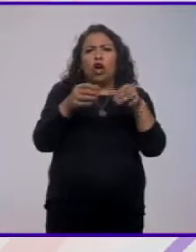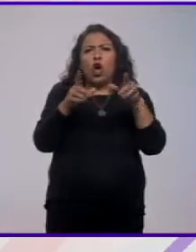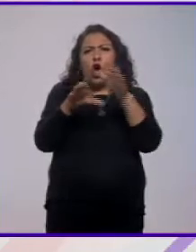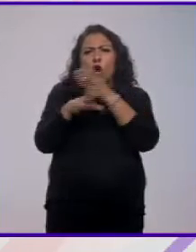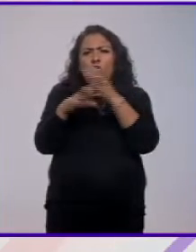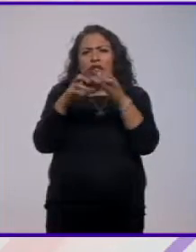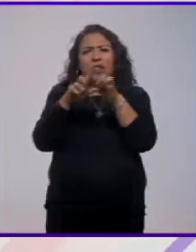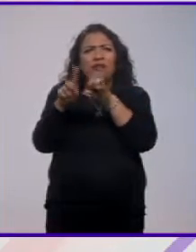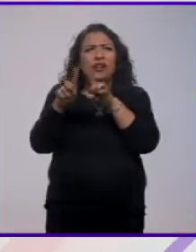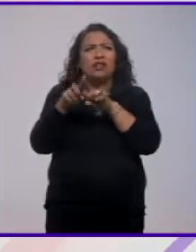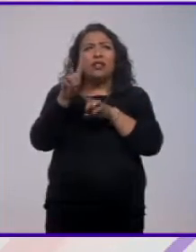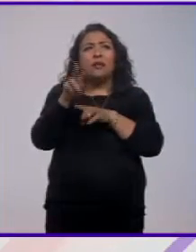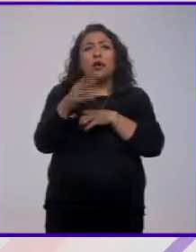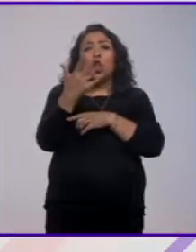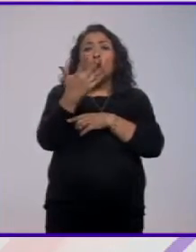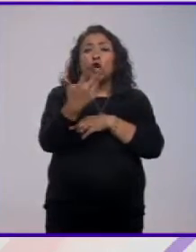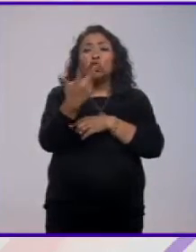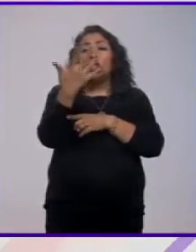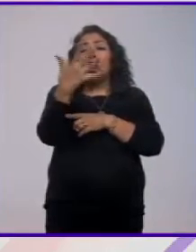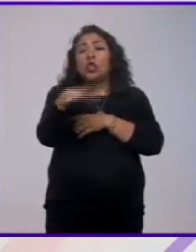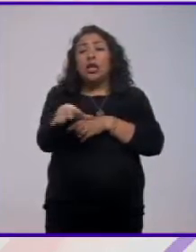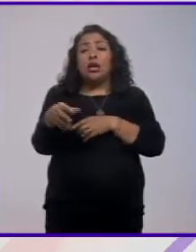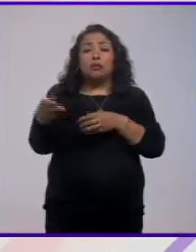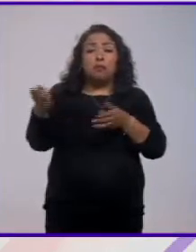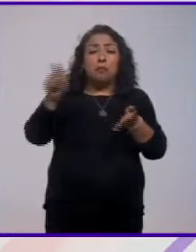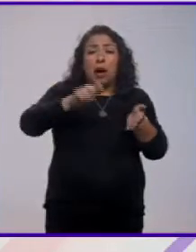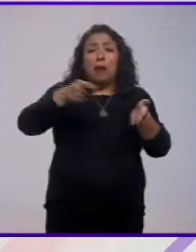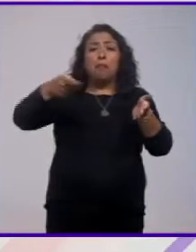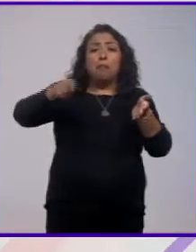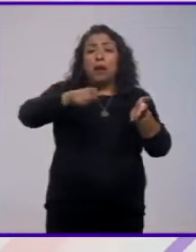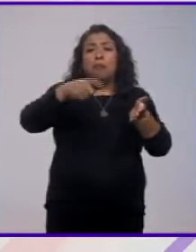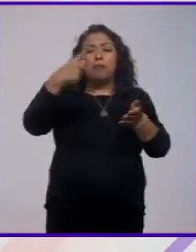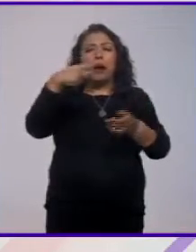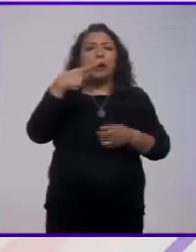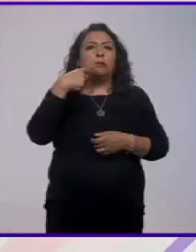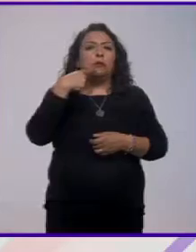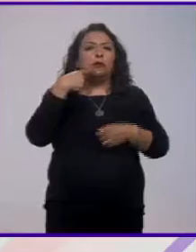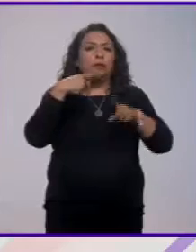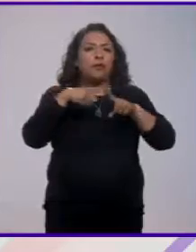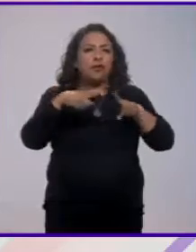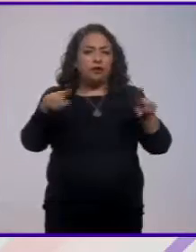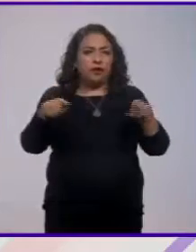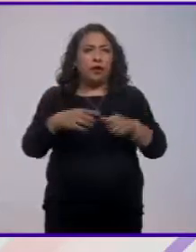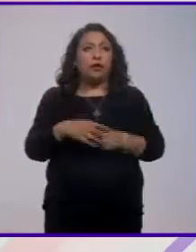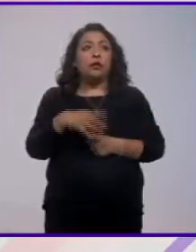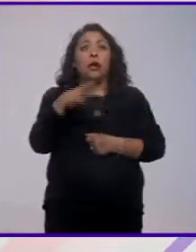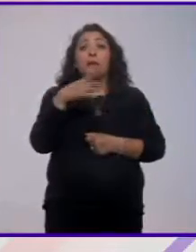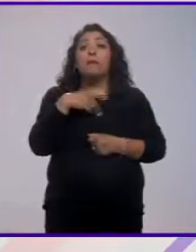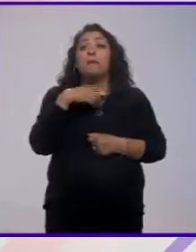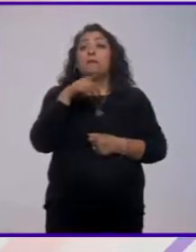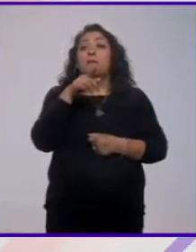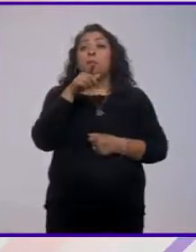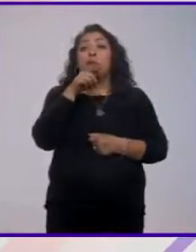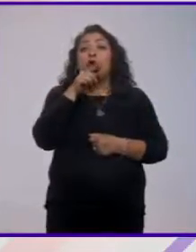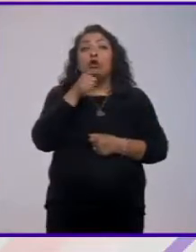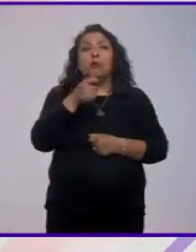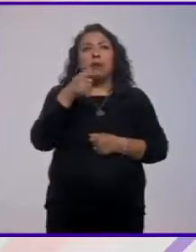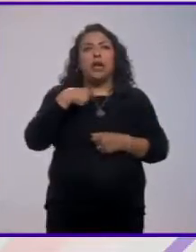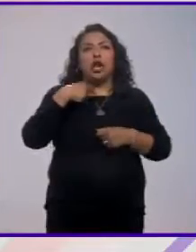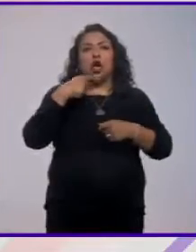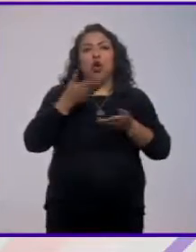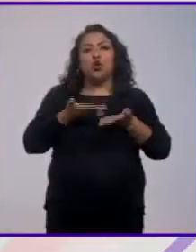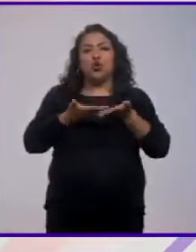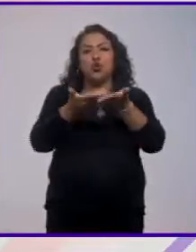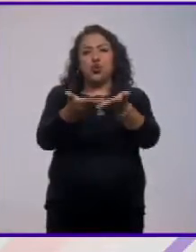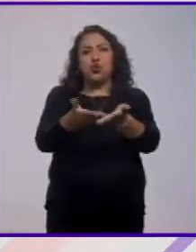un platillo por lo menos 8 o 10 ingredientes tenemos que poner para que le dé más sabor. Es un pollo primero horneado, tenemos que